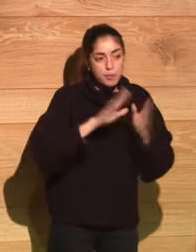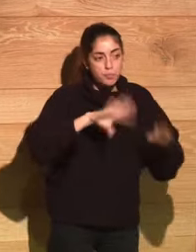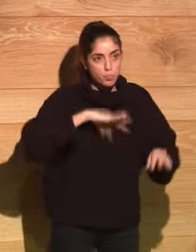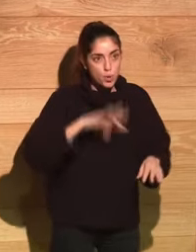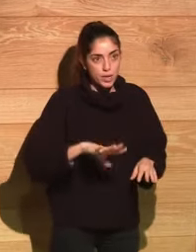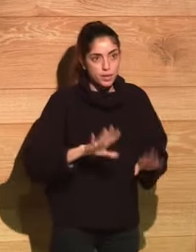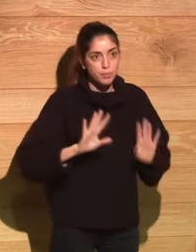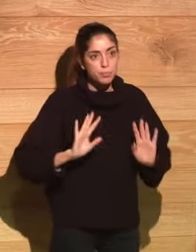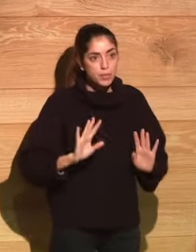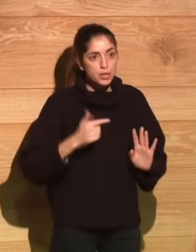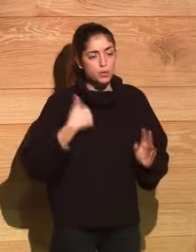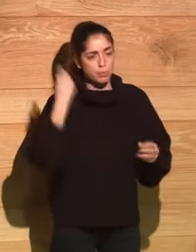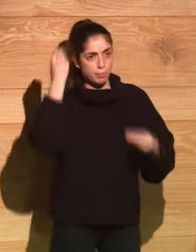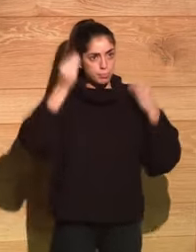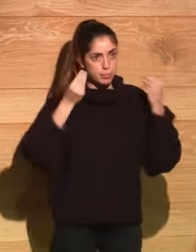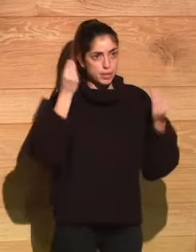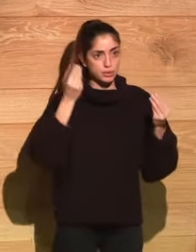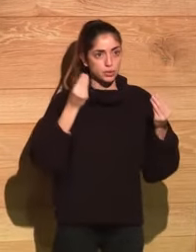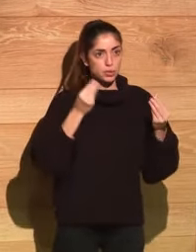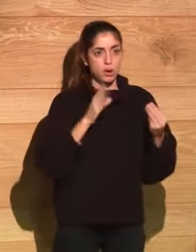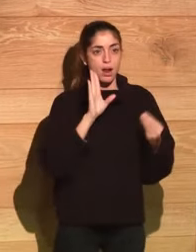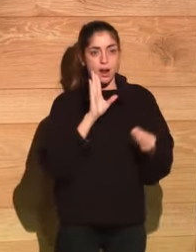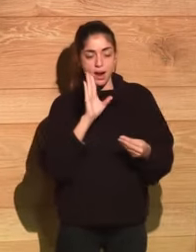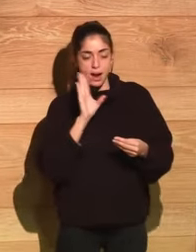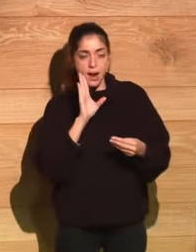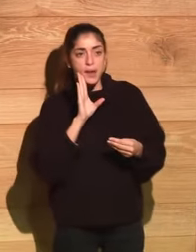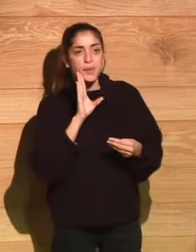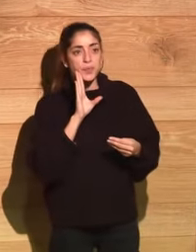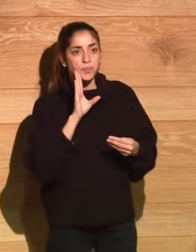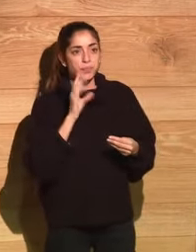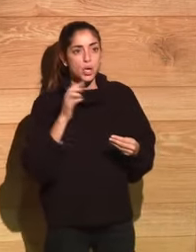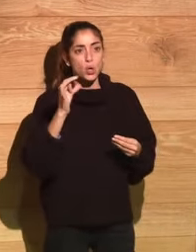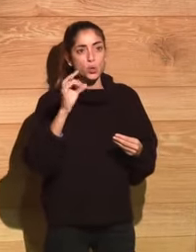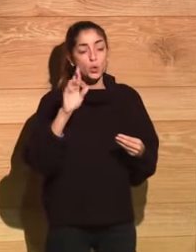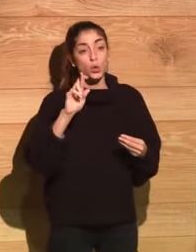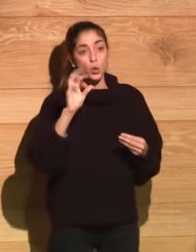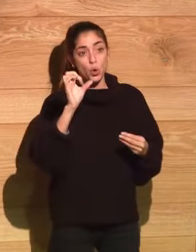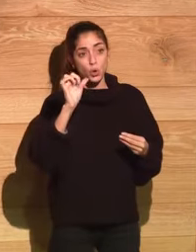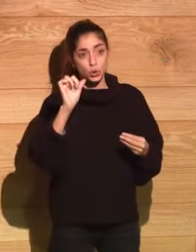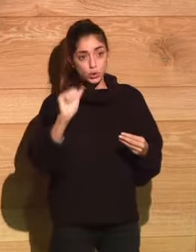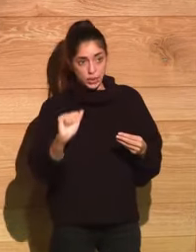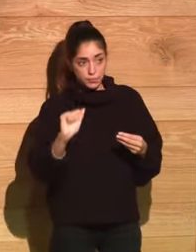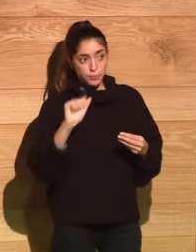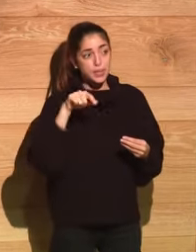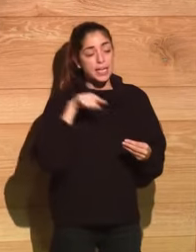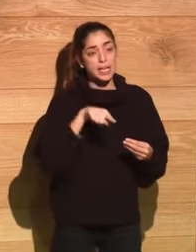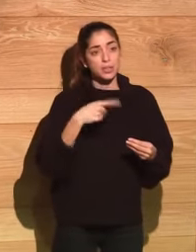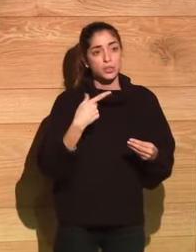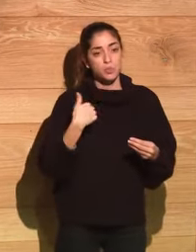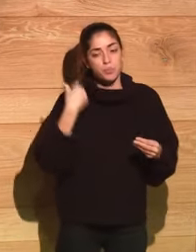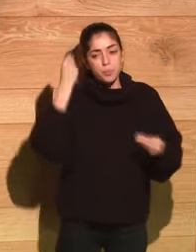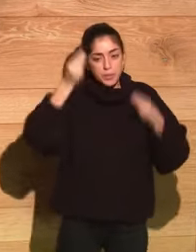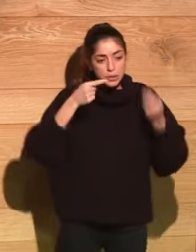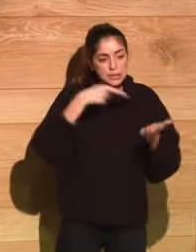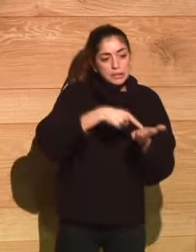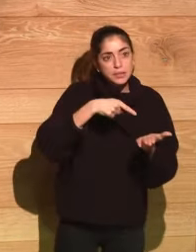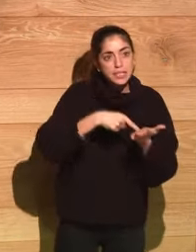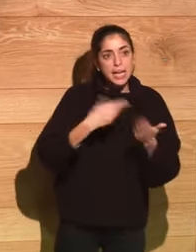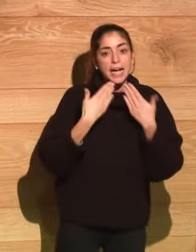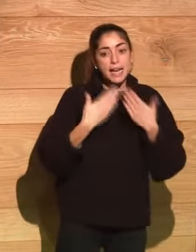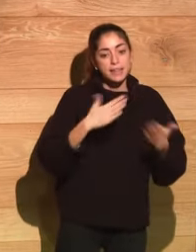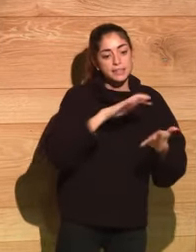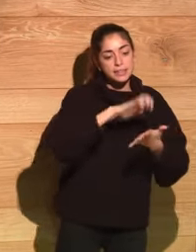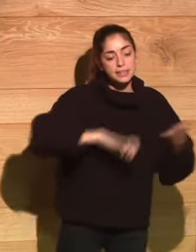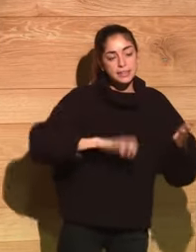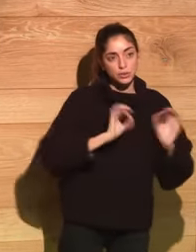esto, como decía antes, me parecía que Rosa Chacel podríamos reivindicarla a partir de este texto. Había el